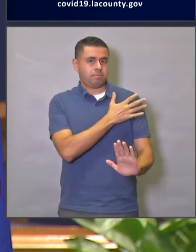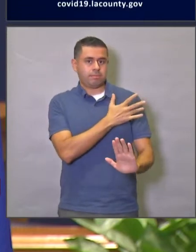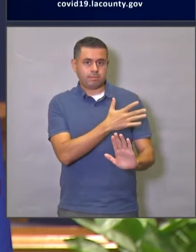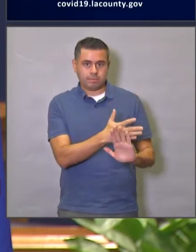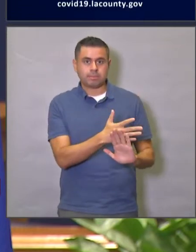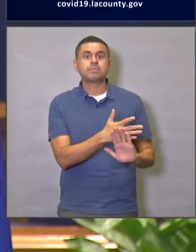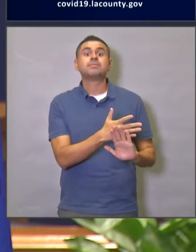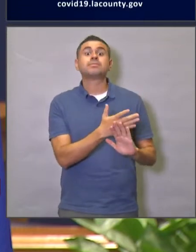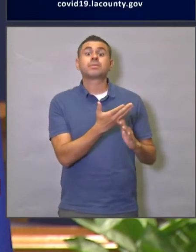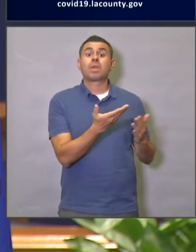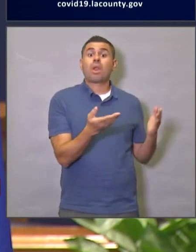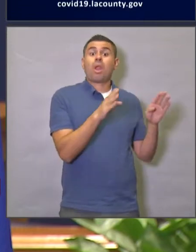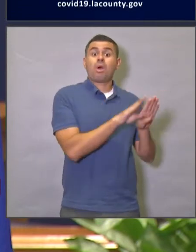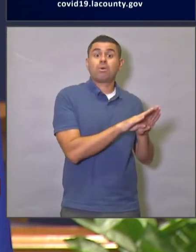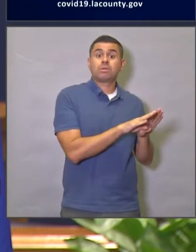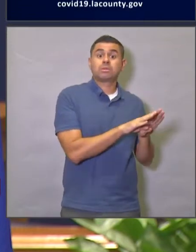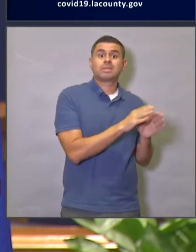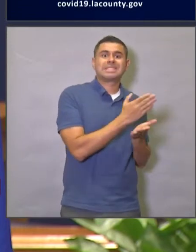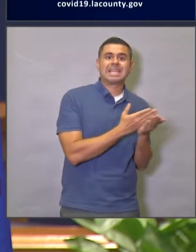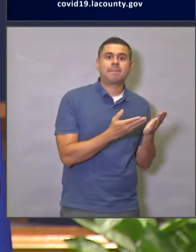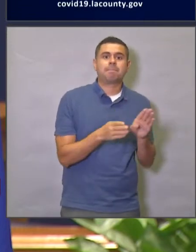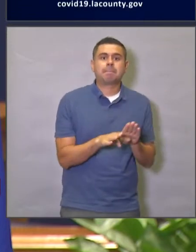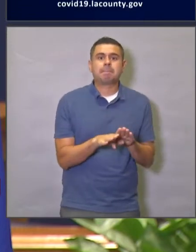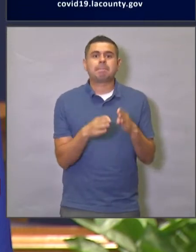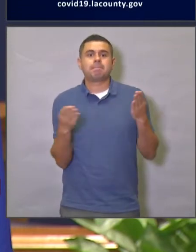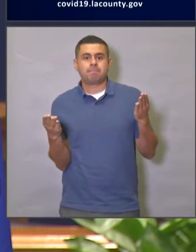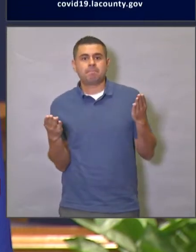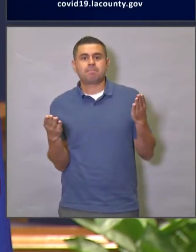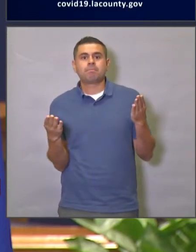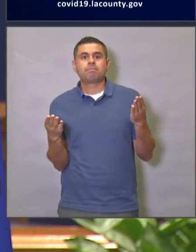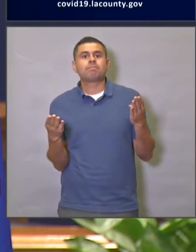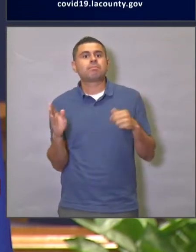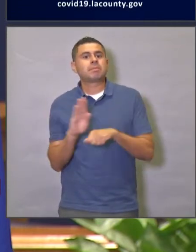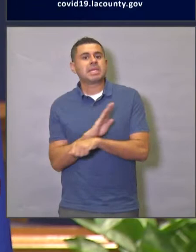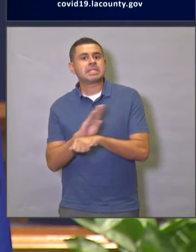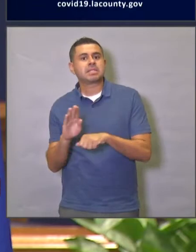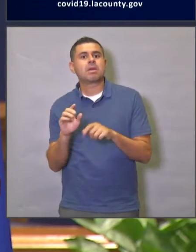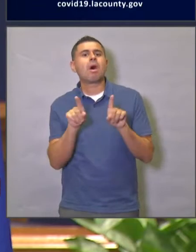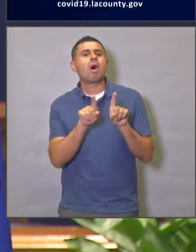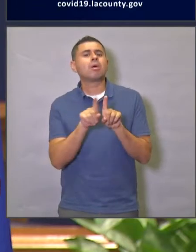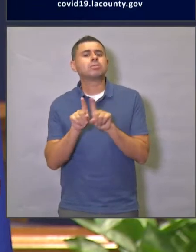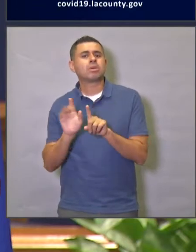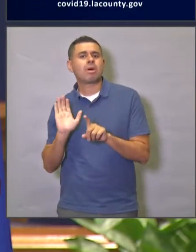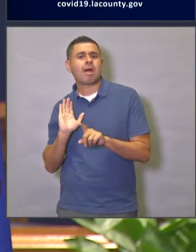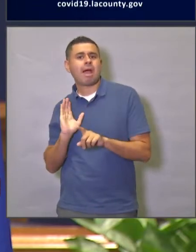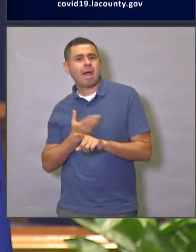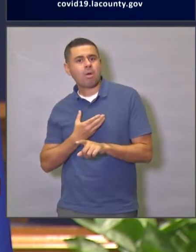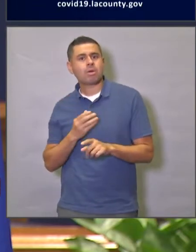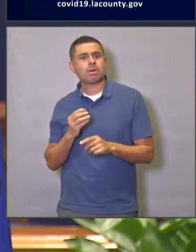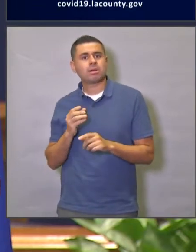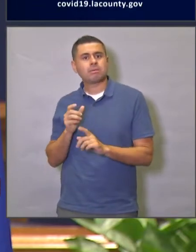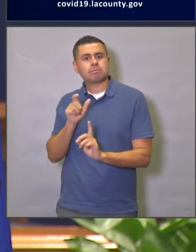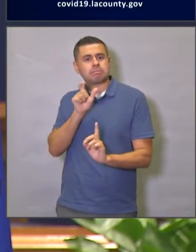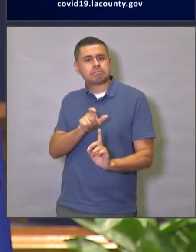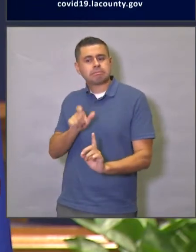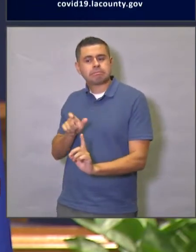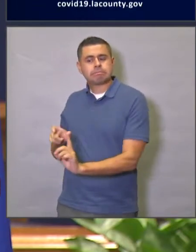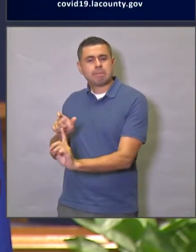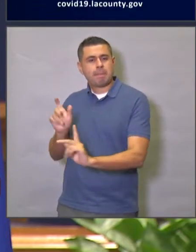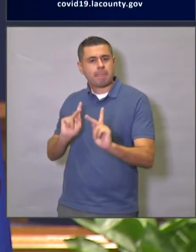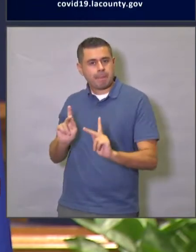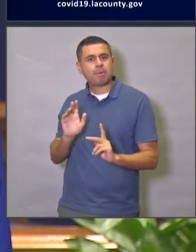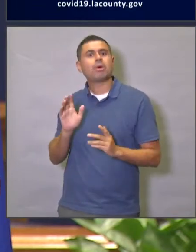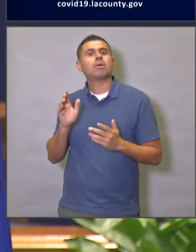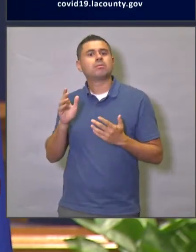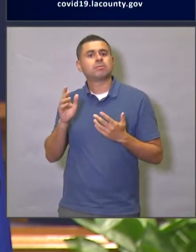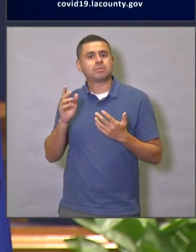los cierres y las reaperturas, igual que los comportamientos individuales que hemos visto durante los